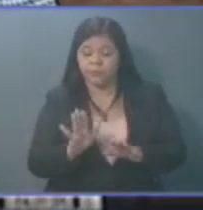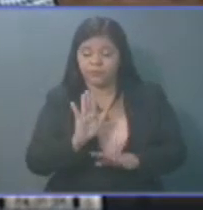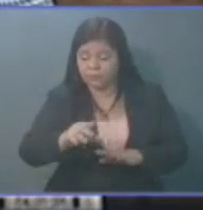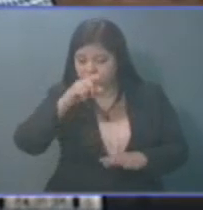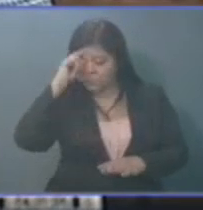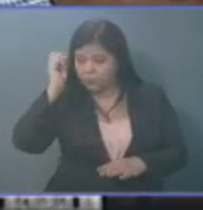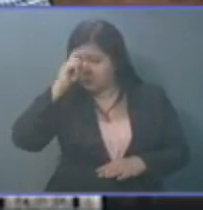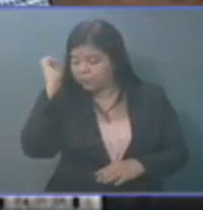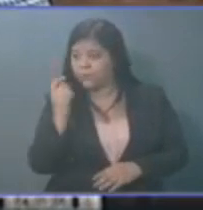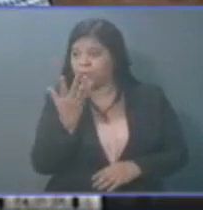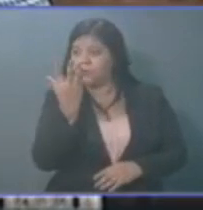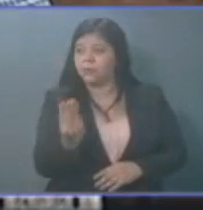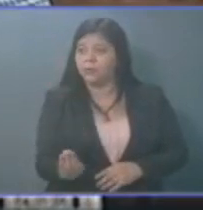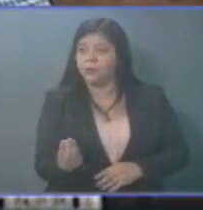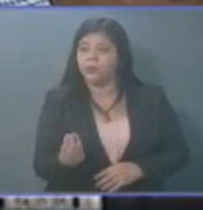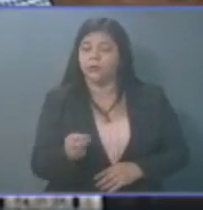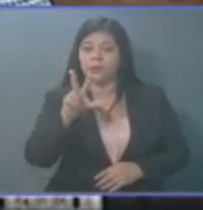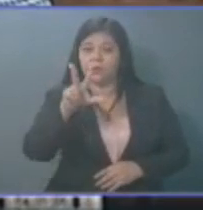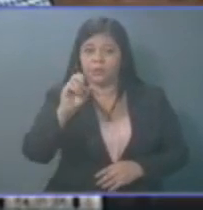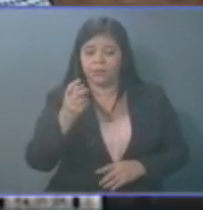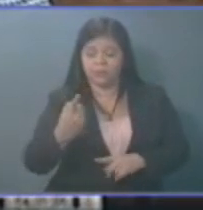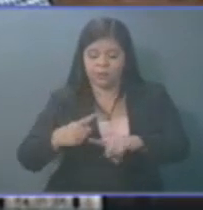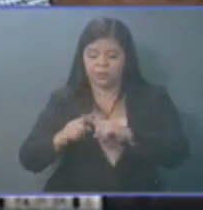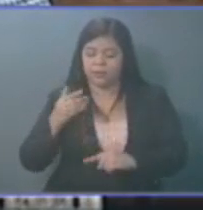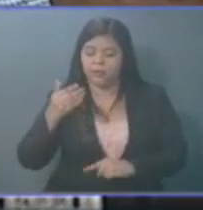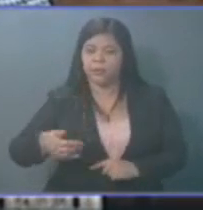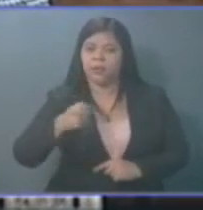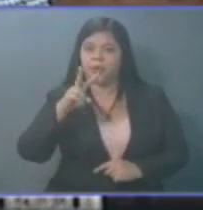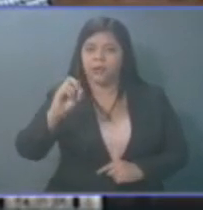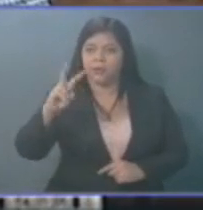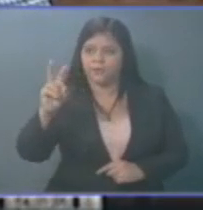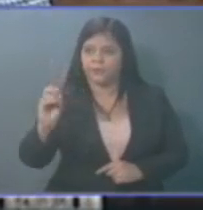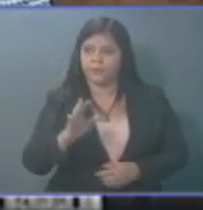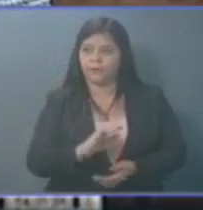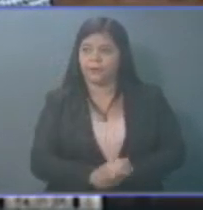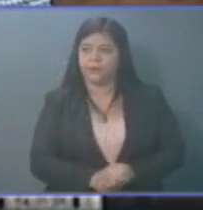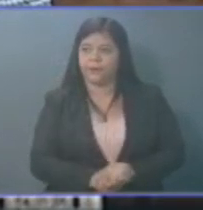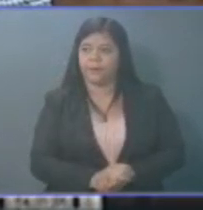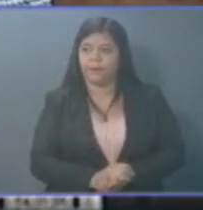actuaciones el día 30 de abril del 2020.